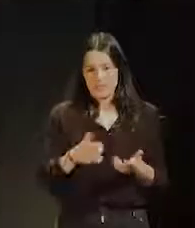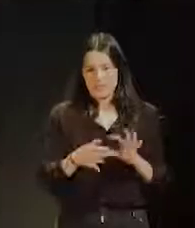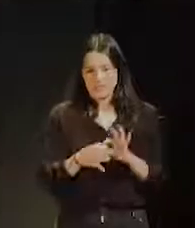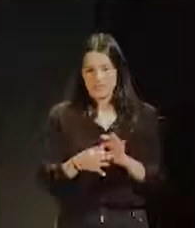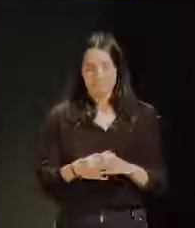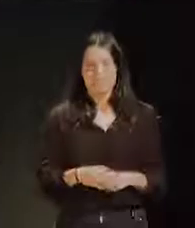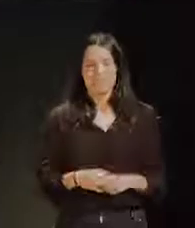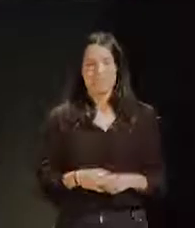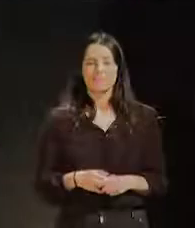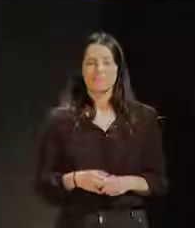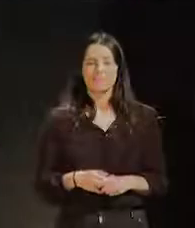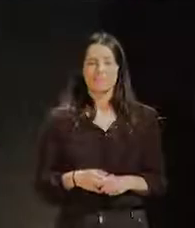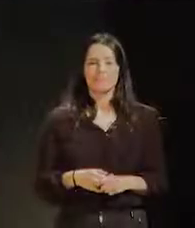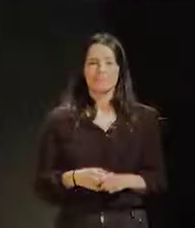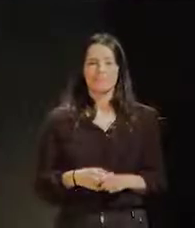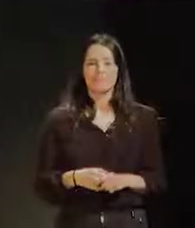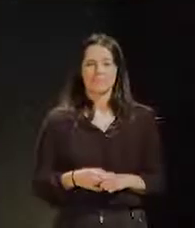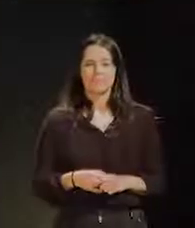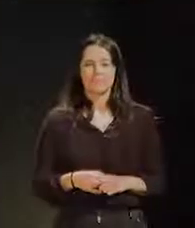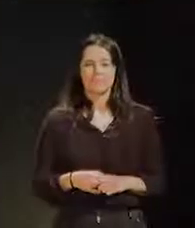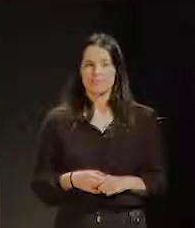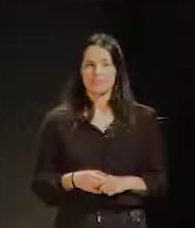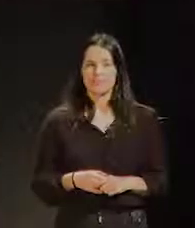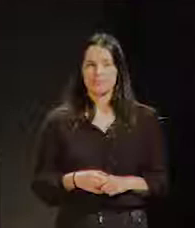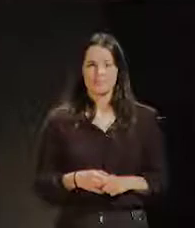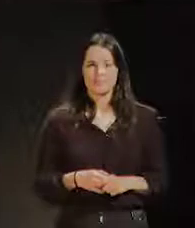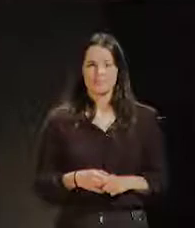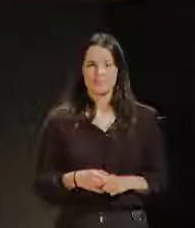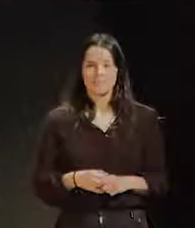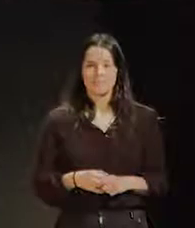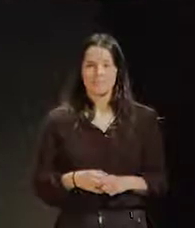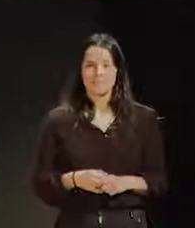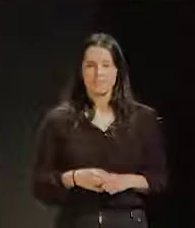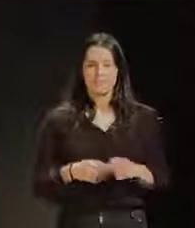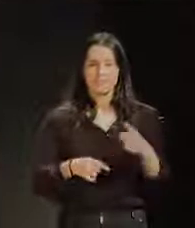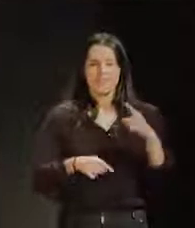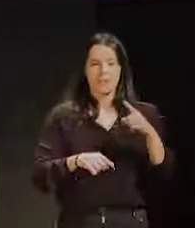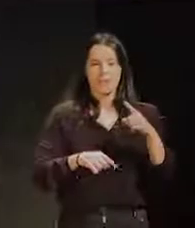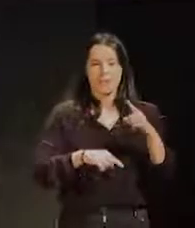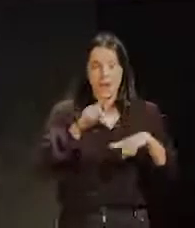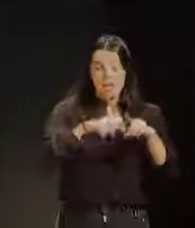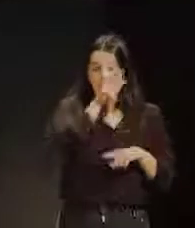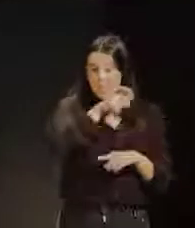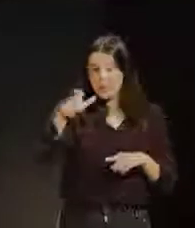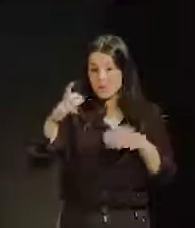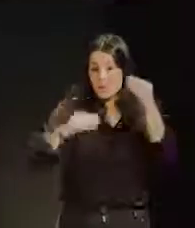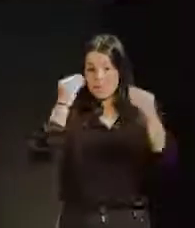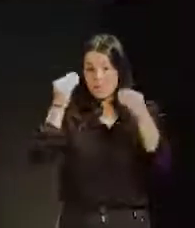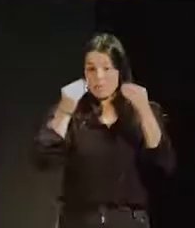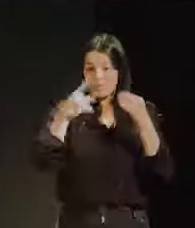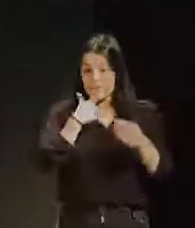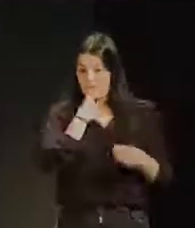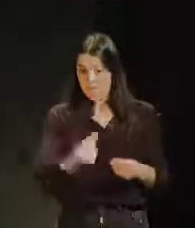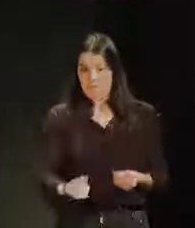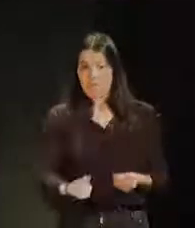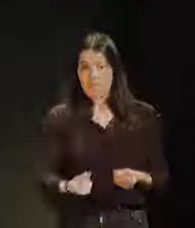romper caída, que para algunos es algo sencillo. Dicen,